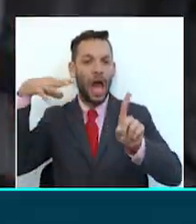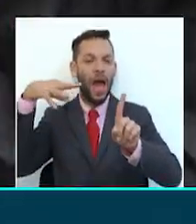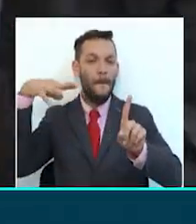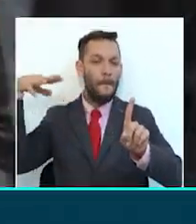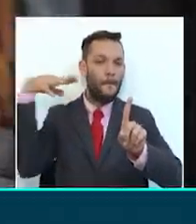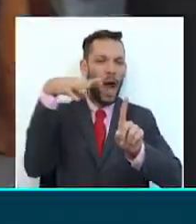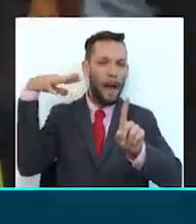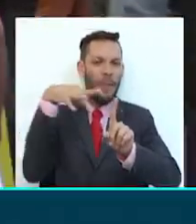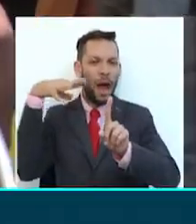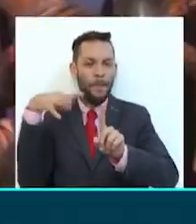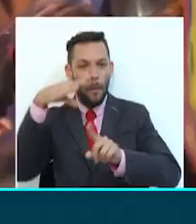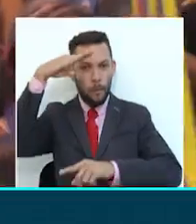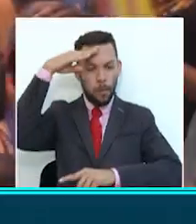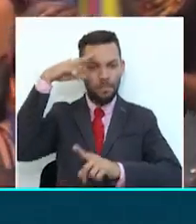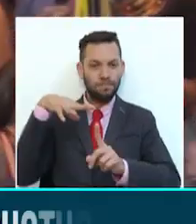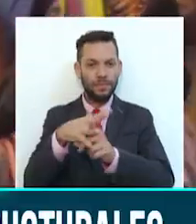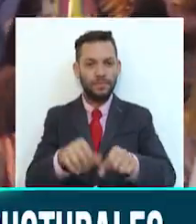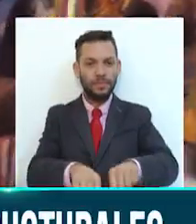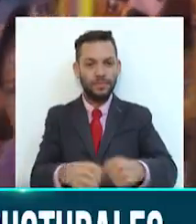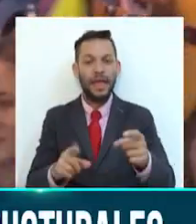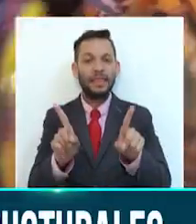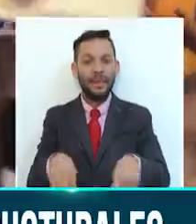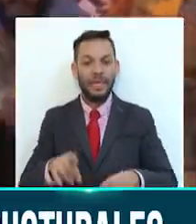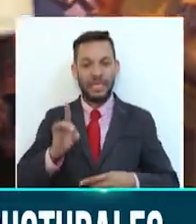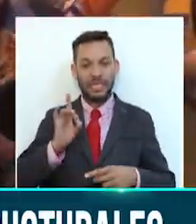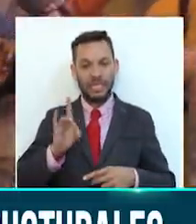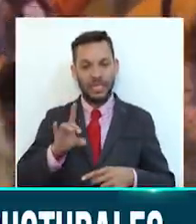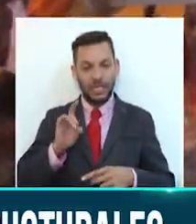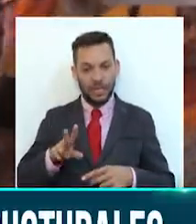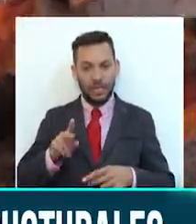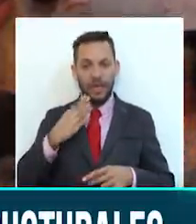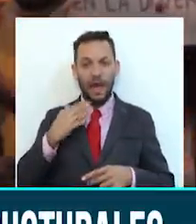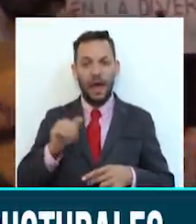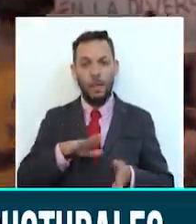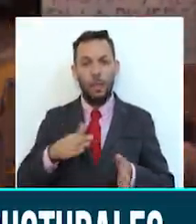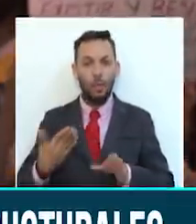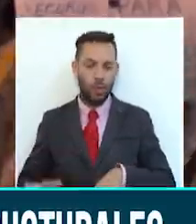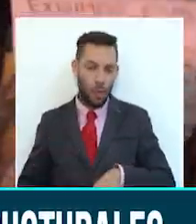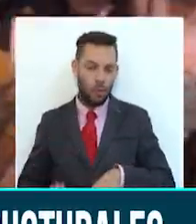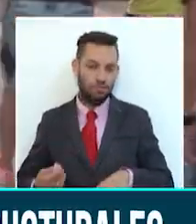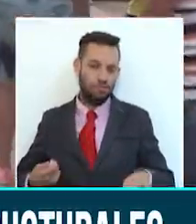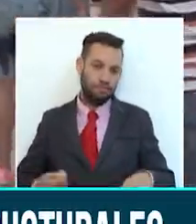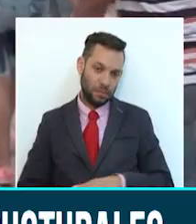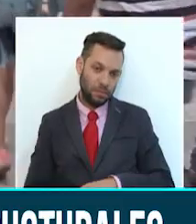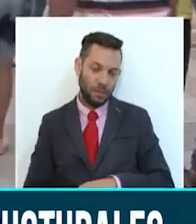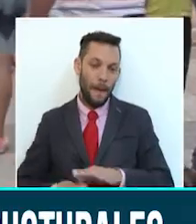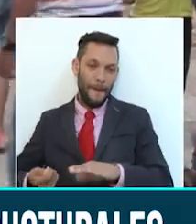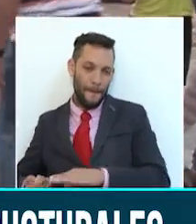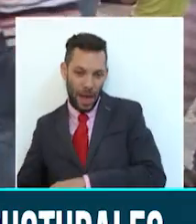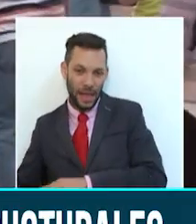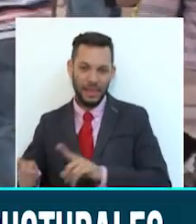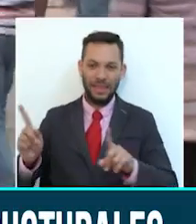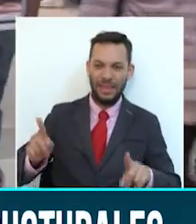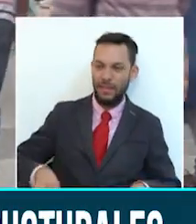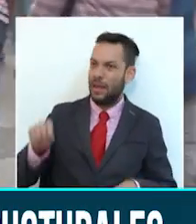de movilización, denunciar los 15 feminicidios que llevamos en nuestro departamento, pero también una ocasión más para decirle al